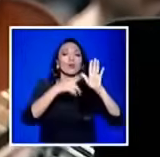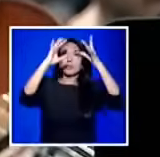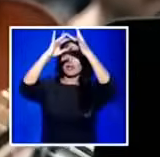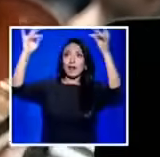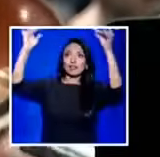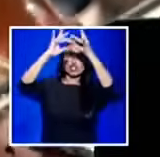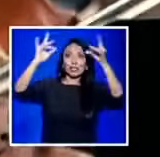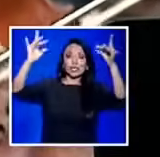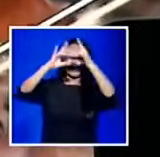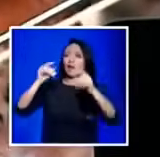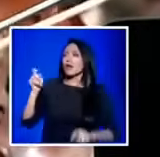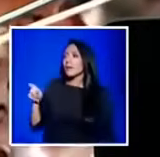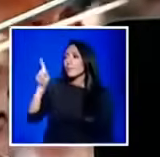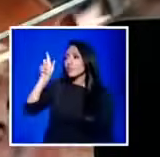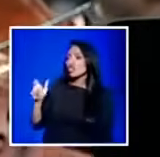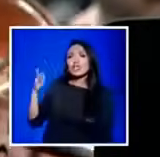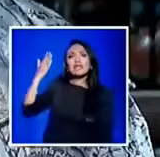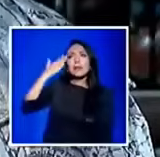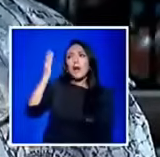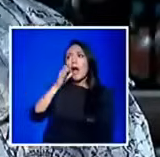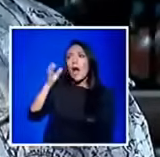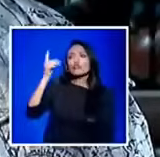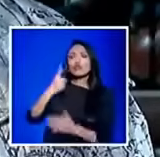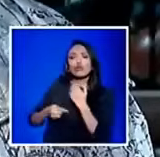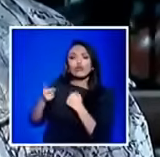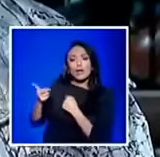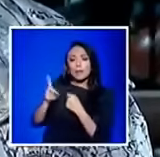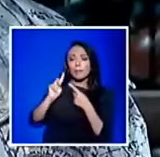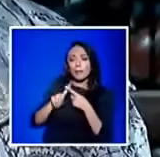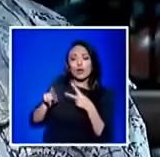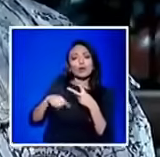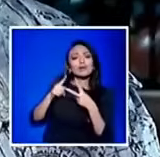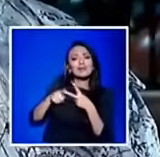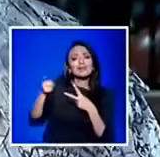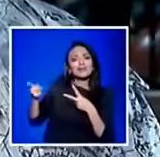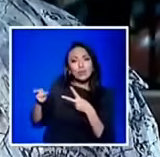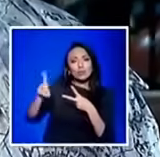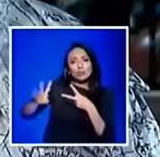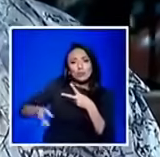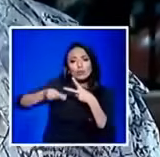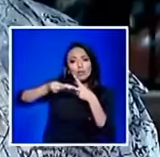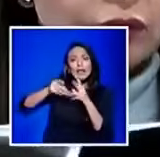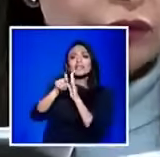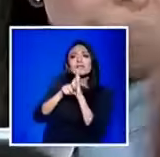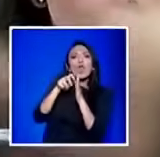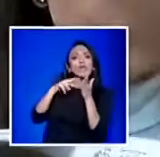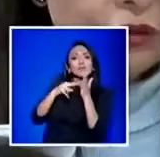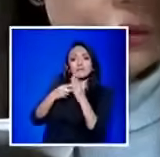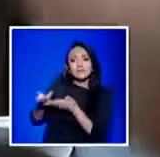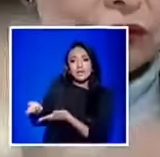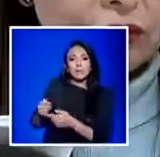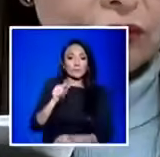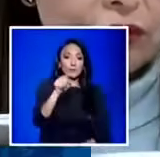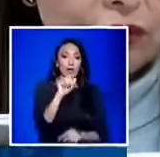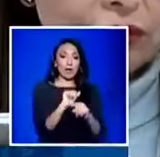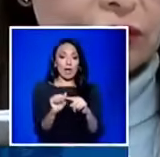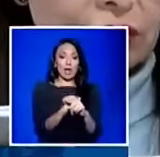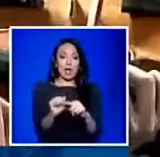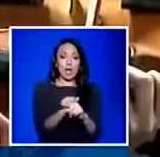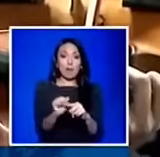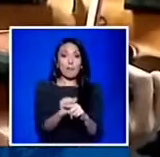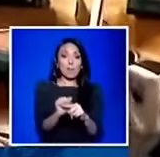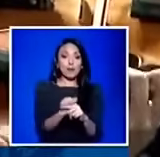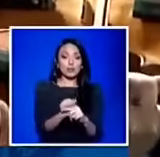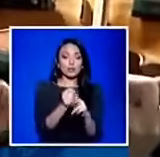que las personas sepan lo que está cantando y en segundo lugar potenciar el sentido simbólico de la obra. Los ensayos para este